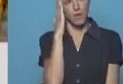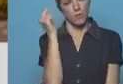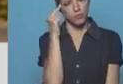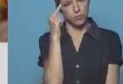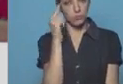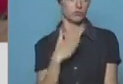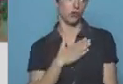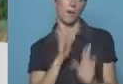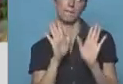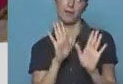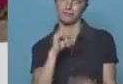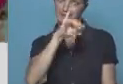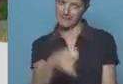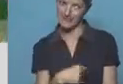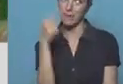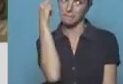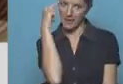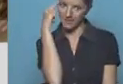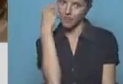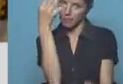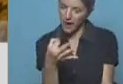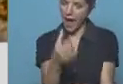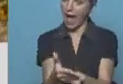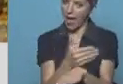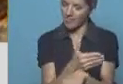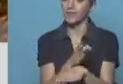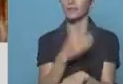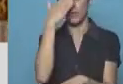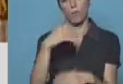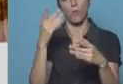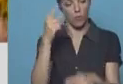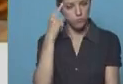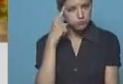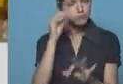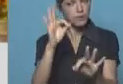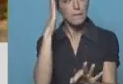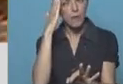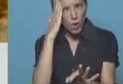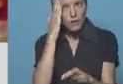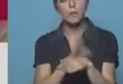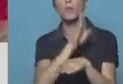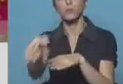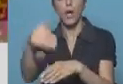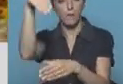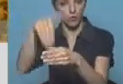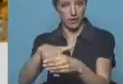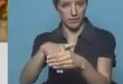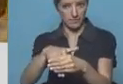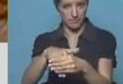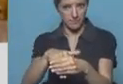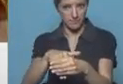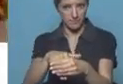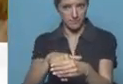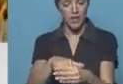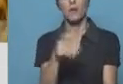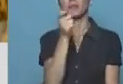Yo espero que sí, porque sería muy fuerte y muy doloroso que no se hiciera,